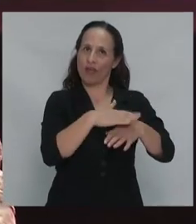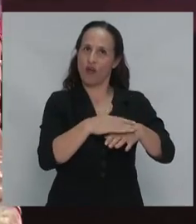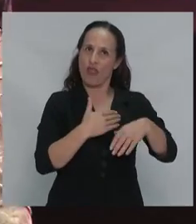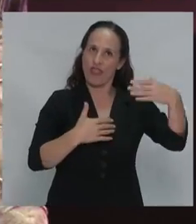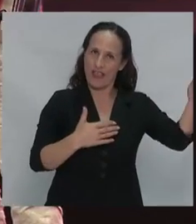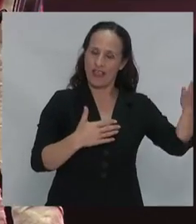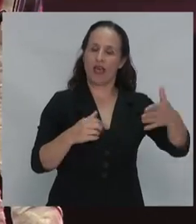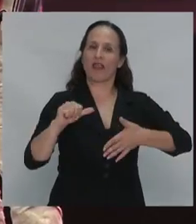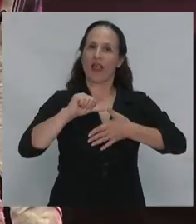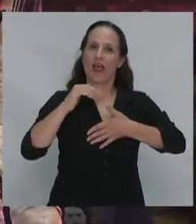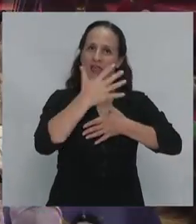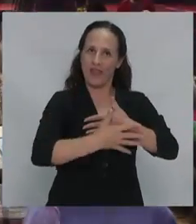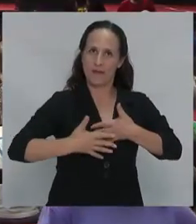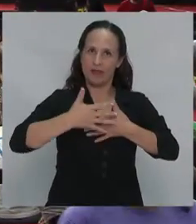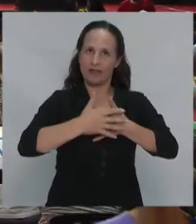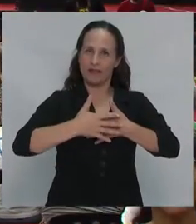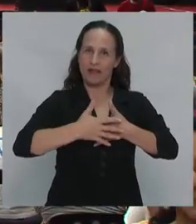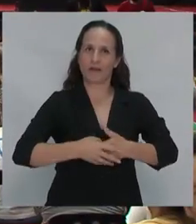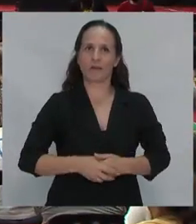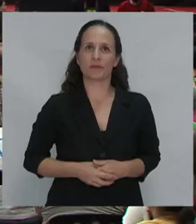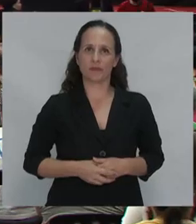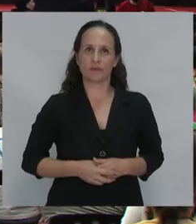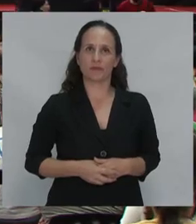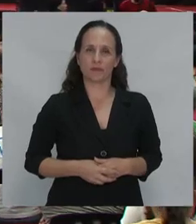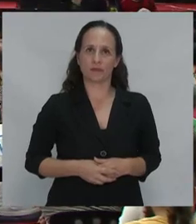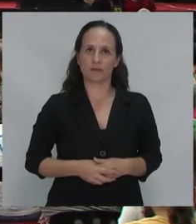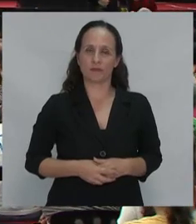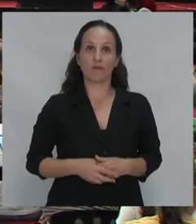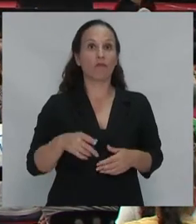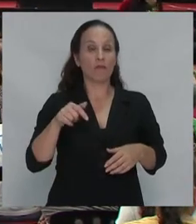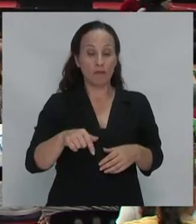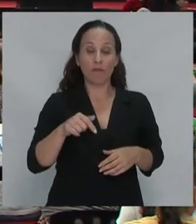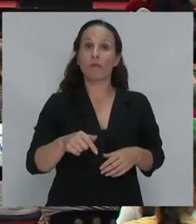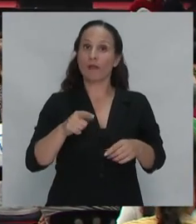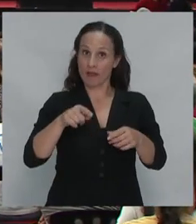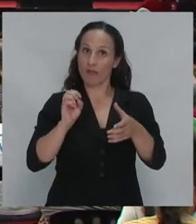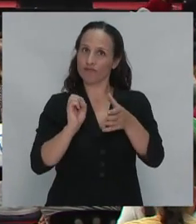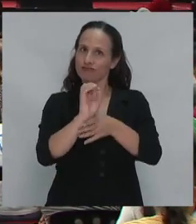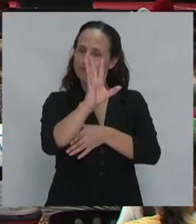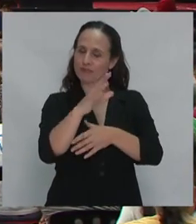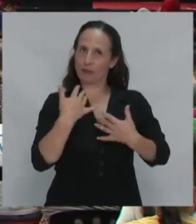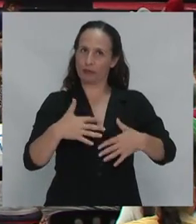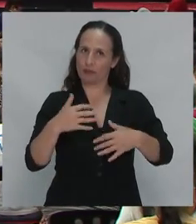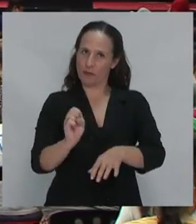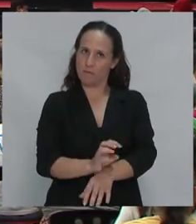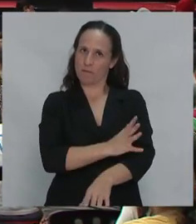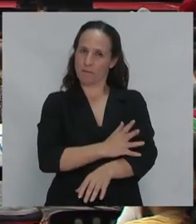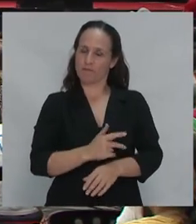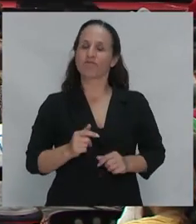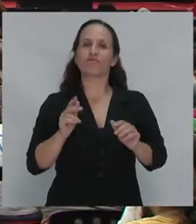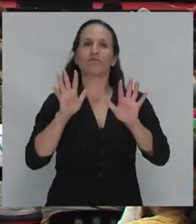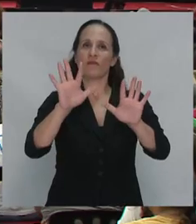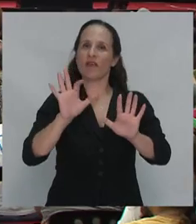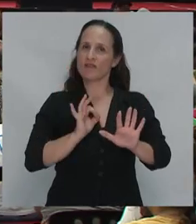américa latina en lo que hemos denominado en éste también vídeo tan emocionante la década